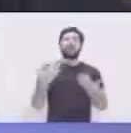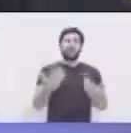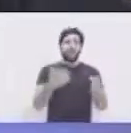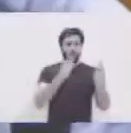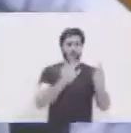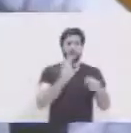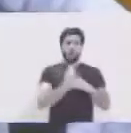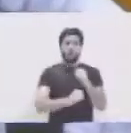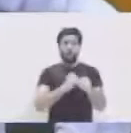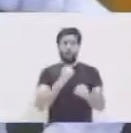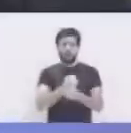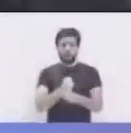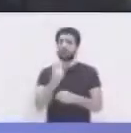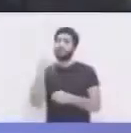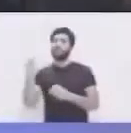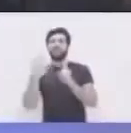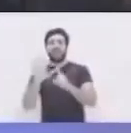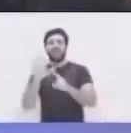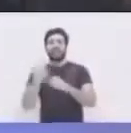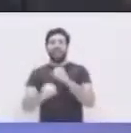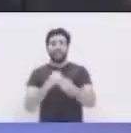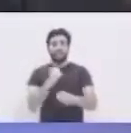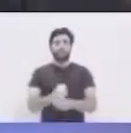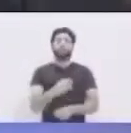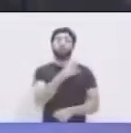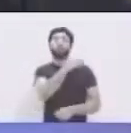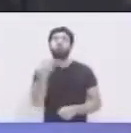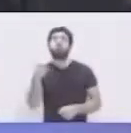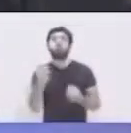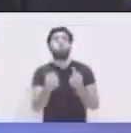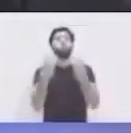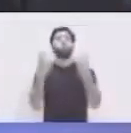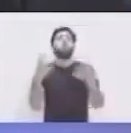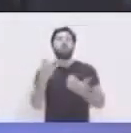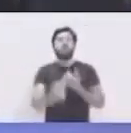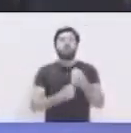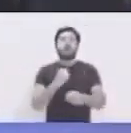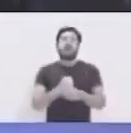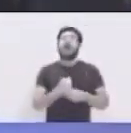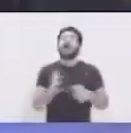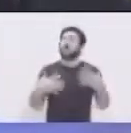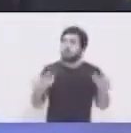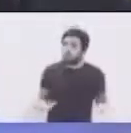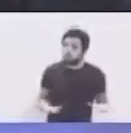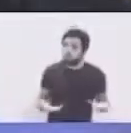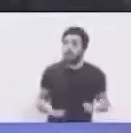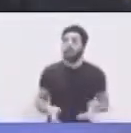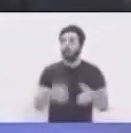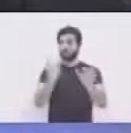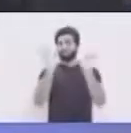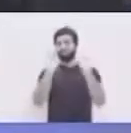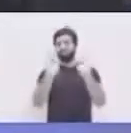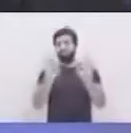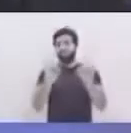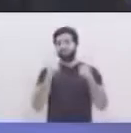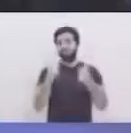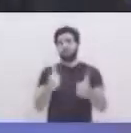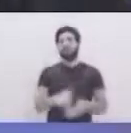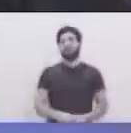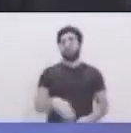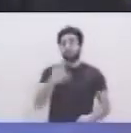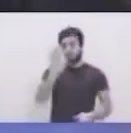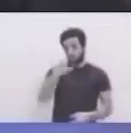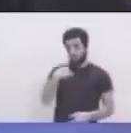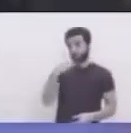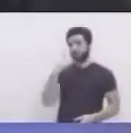tú? De 6. De 6. ¿Y ustedes cuántos años tienen? Díganme ahí con las manos. Excelente.